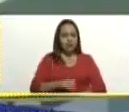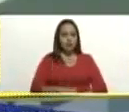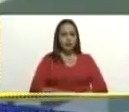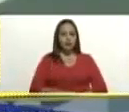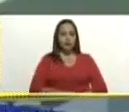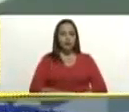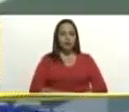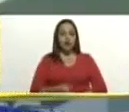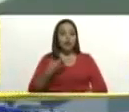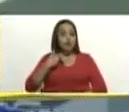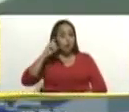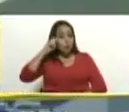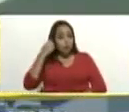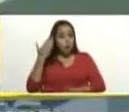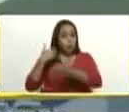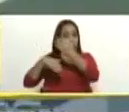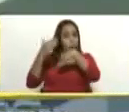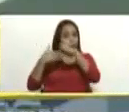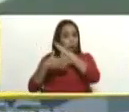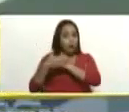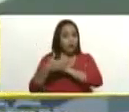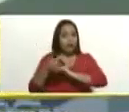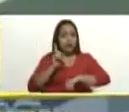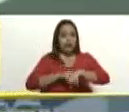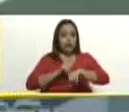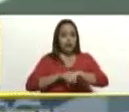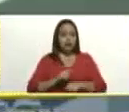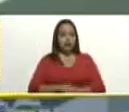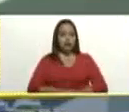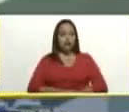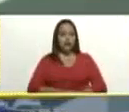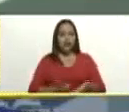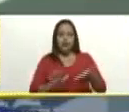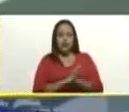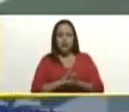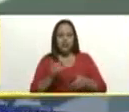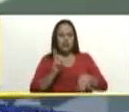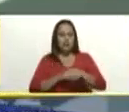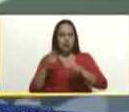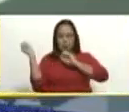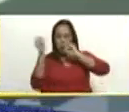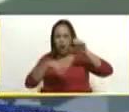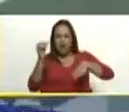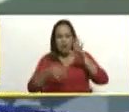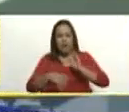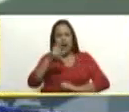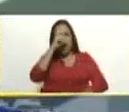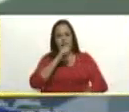Yo recuerdo en aquellas épocas de aquella guarimba 2014...